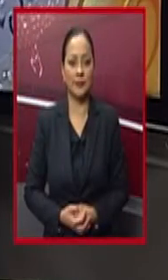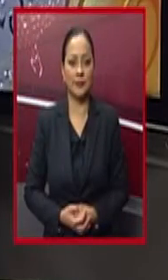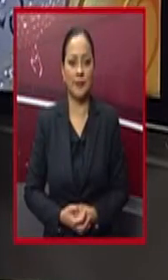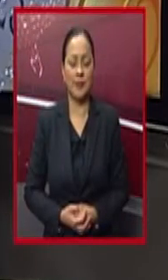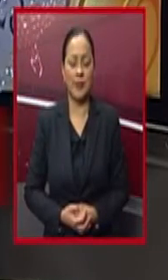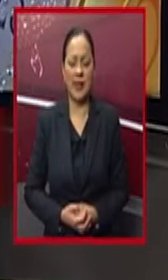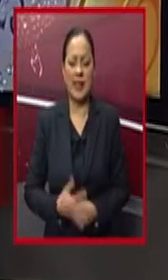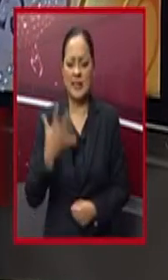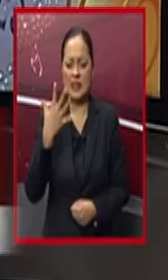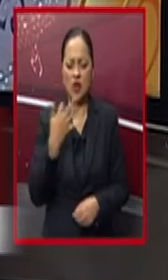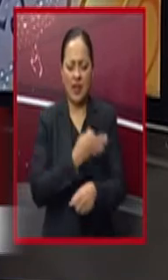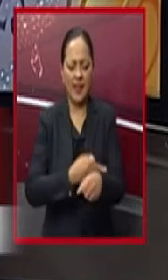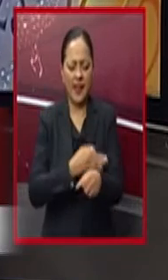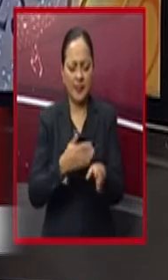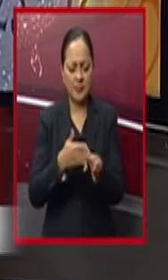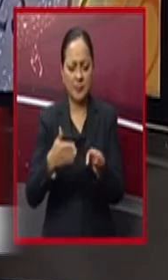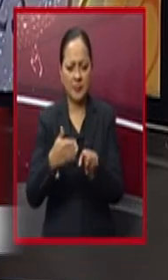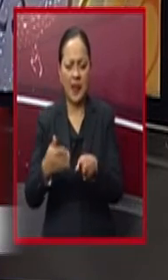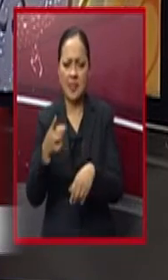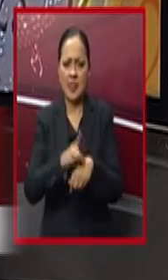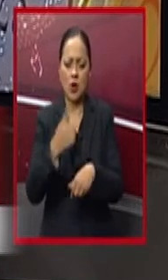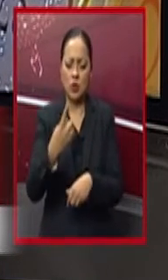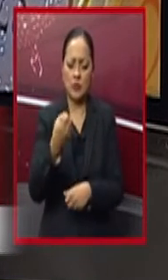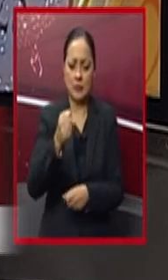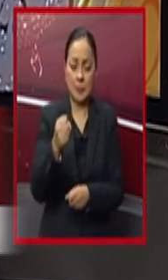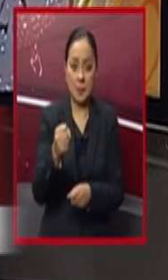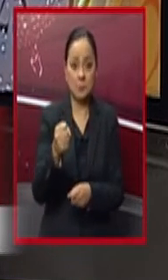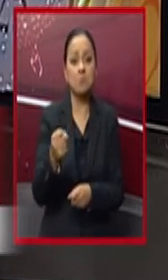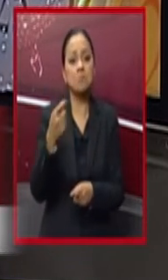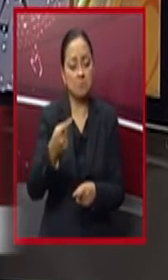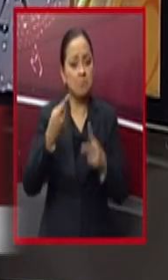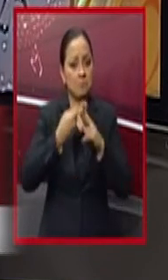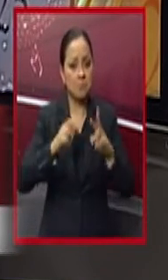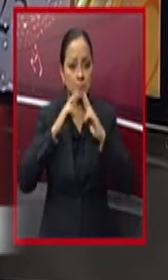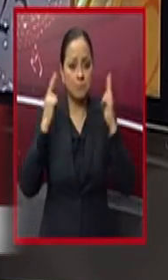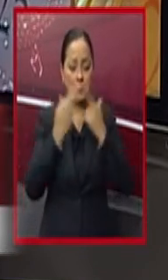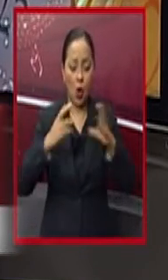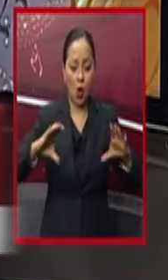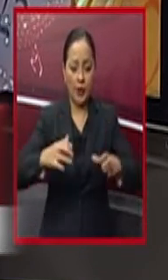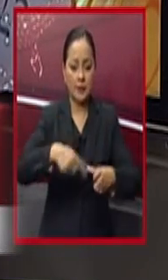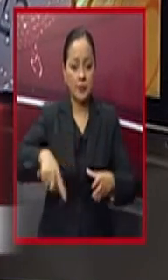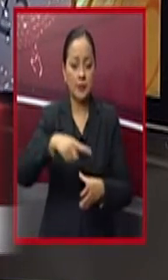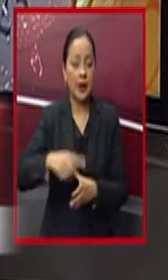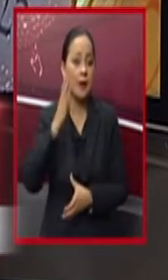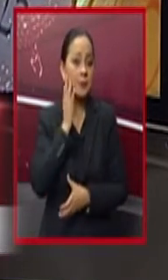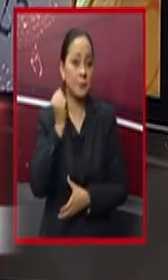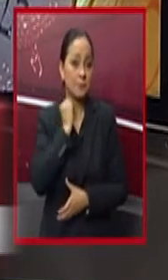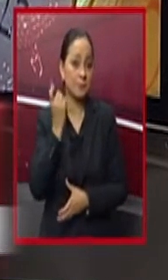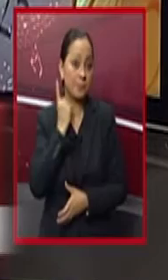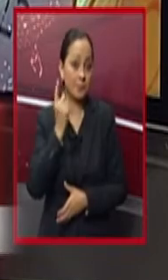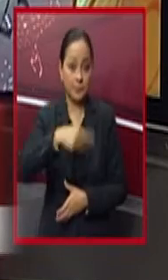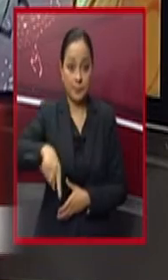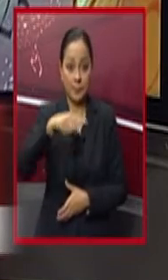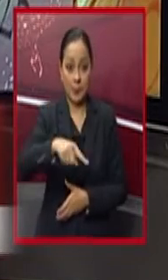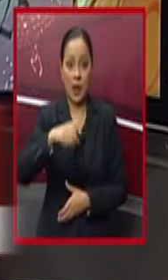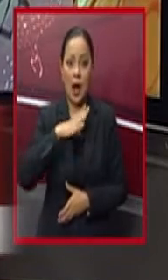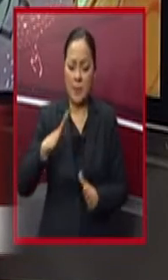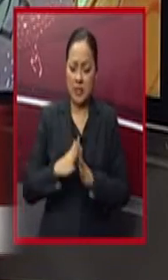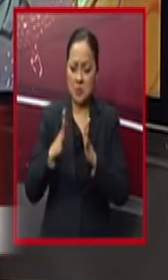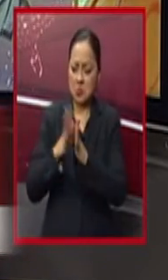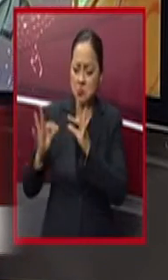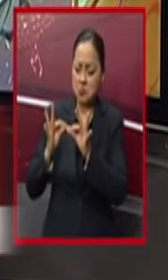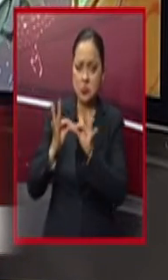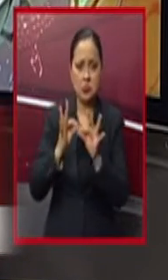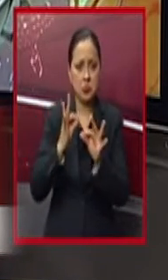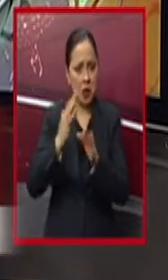Poco después de las 5 de la tarde de este 1 de septiembre, dio inicio a la sesión del Congreso General. Luego de confirmar la participación del quórum necesario